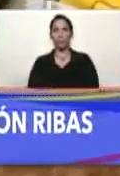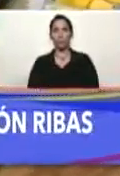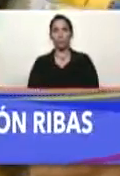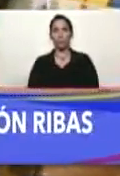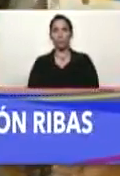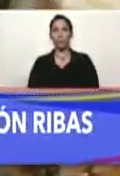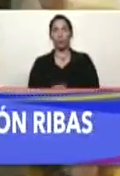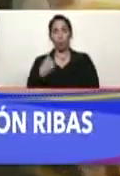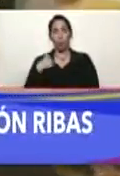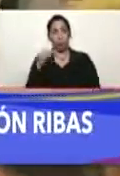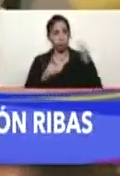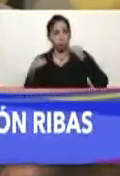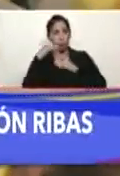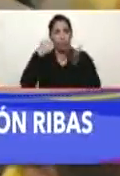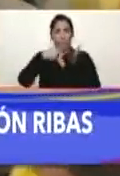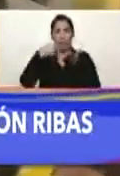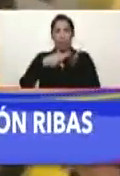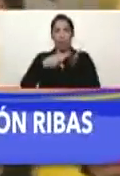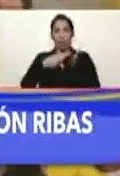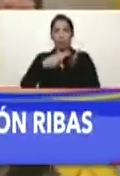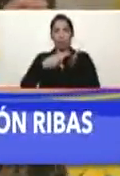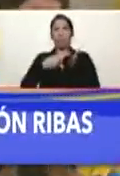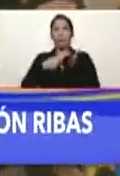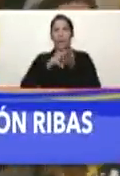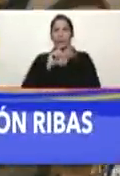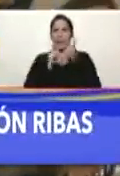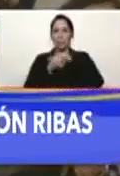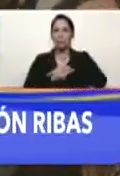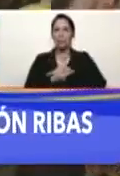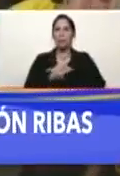Voy a aumentar y homologar